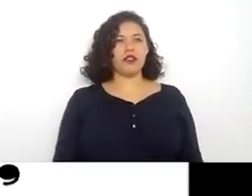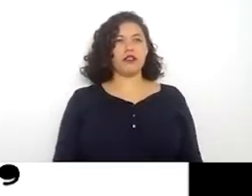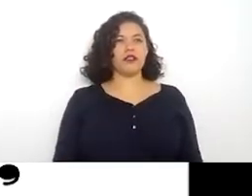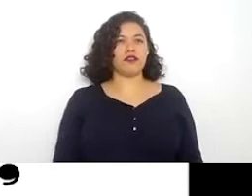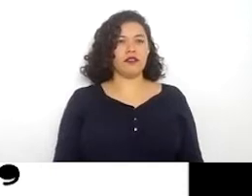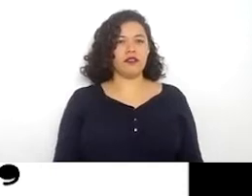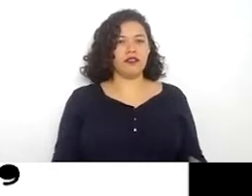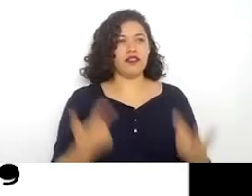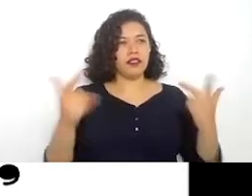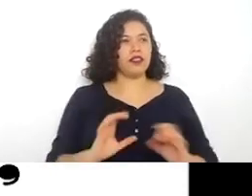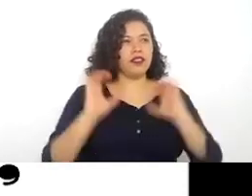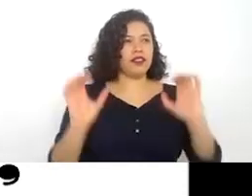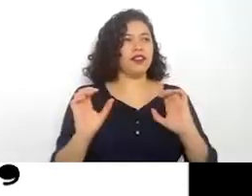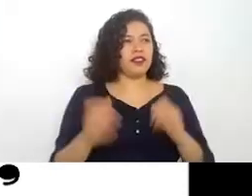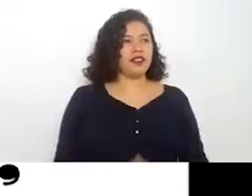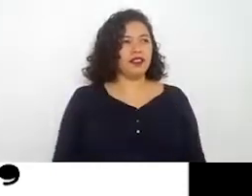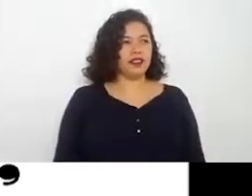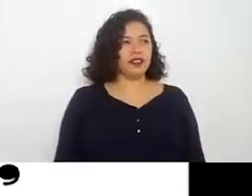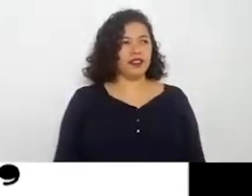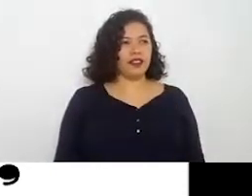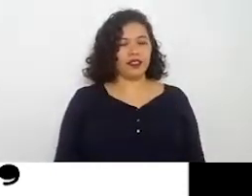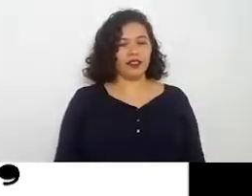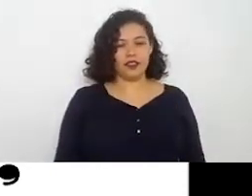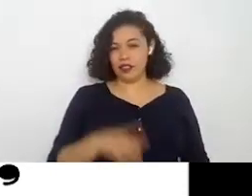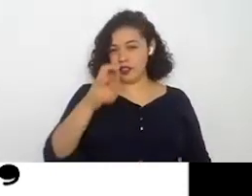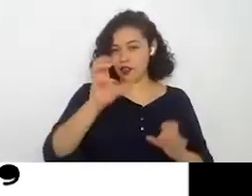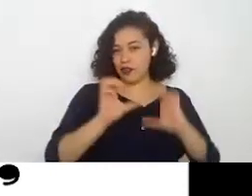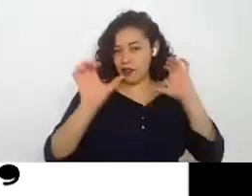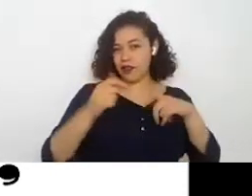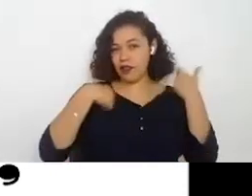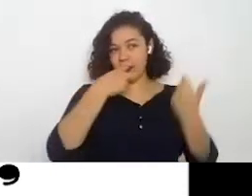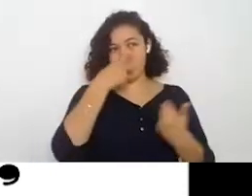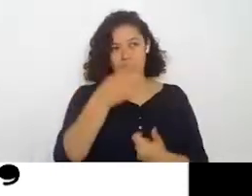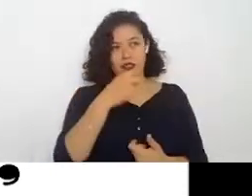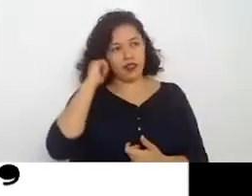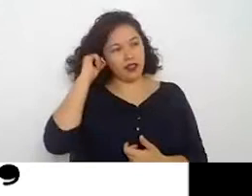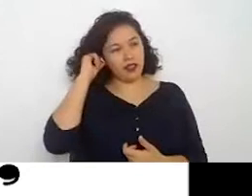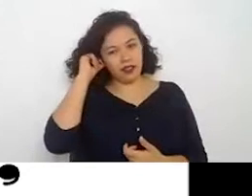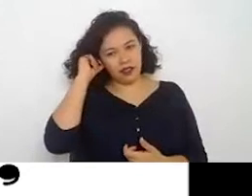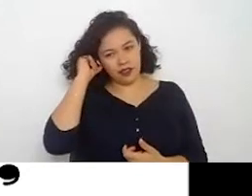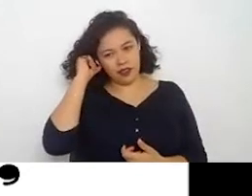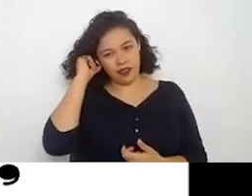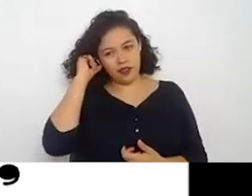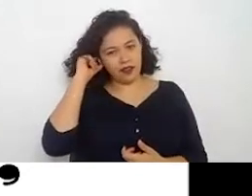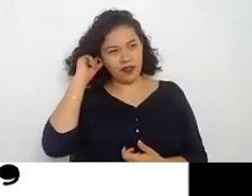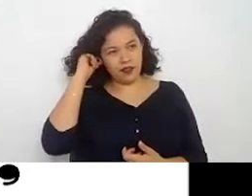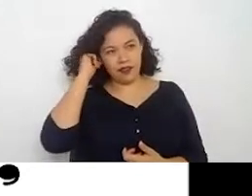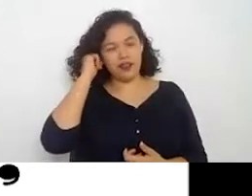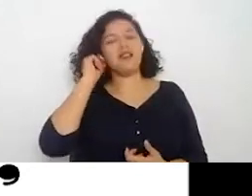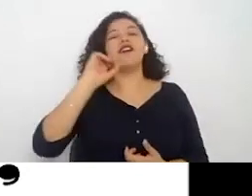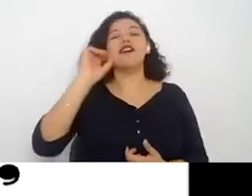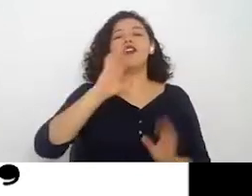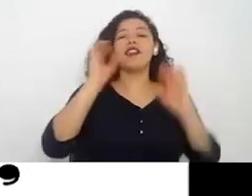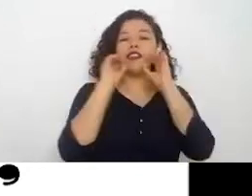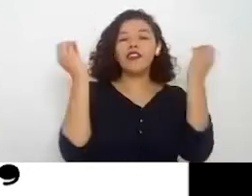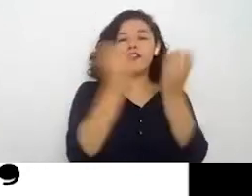cuidado. Aquí es donde les digo, verdaderamente las organizaciones para cumplir con la ley necesitan un